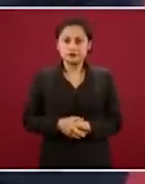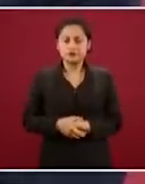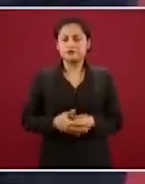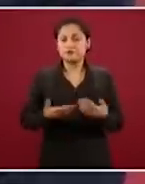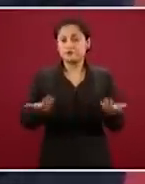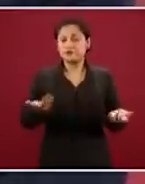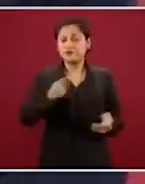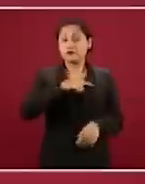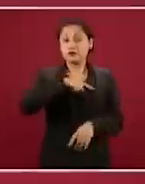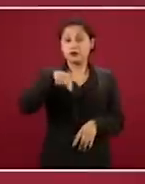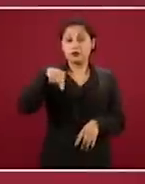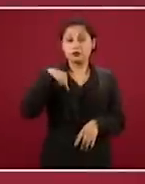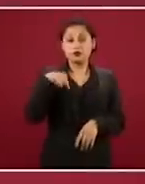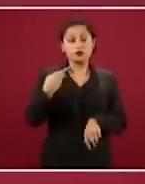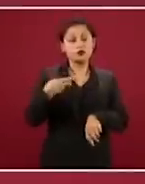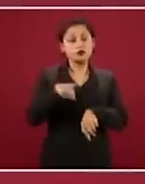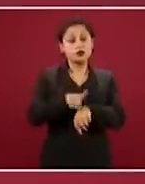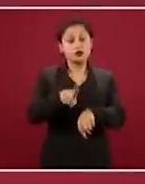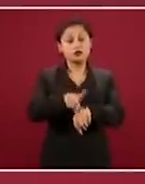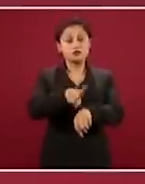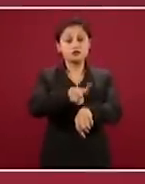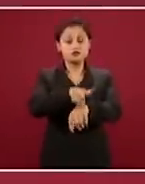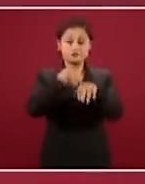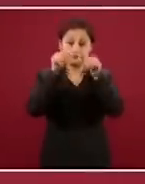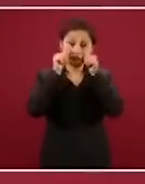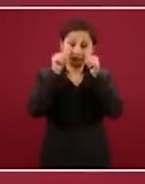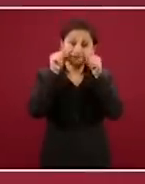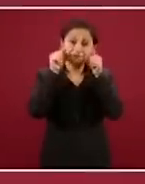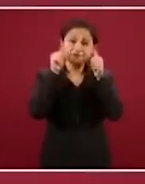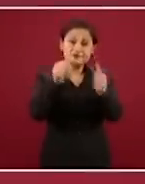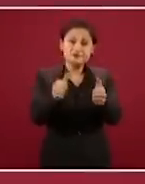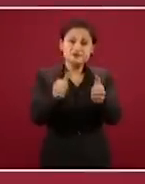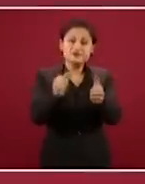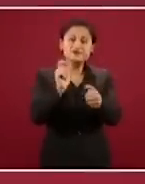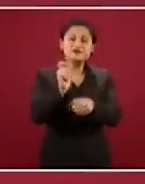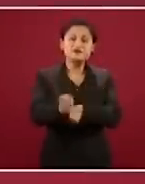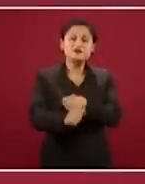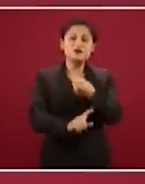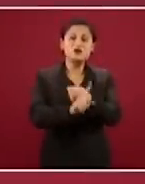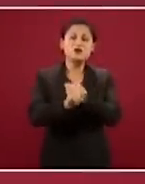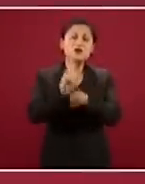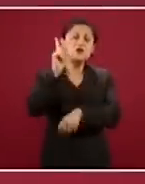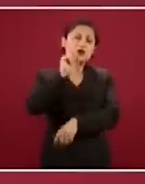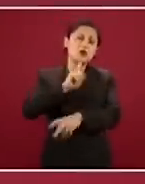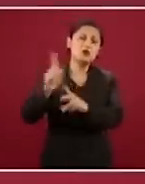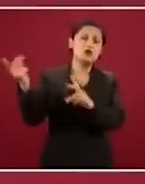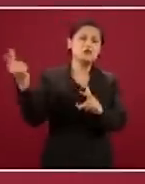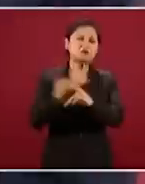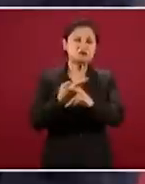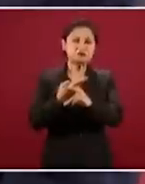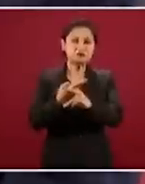Estamos atendiendo el problema de los feminicidios.